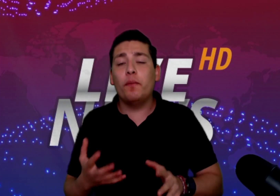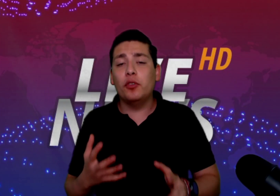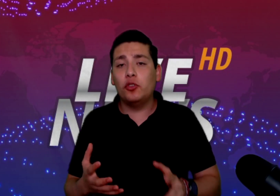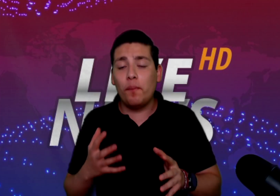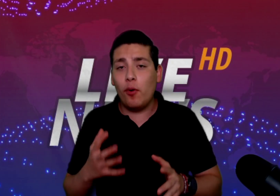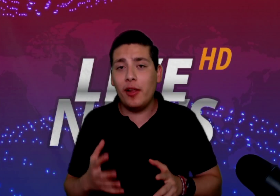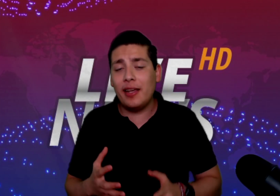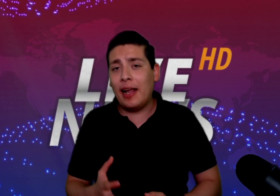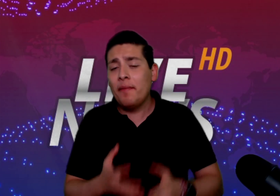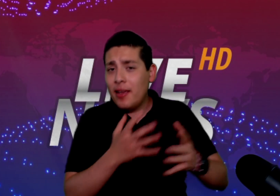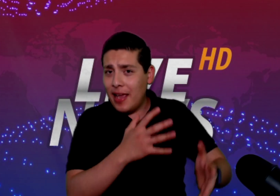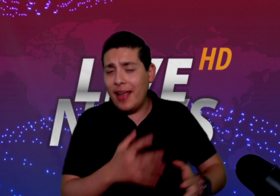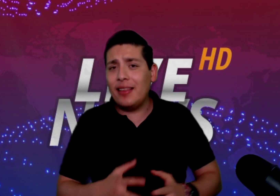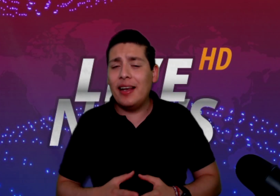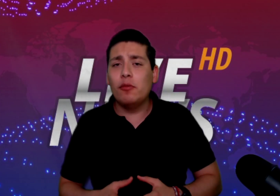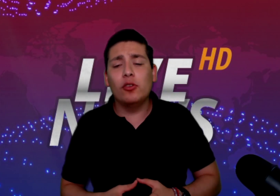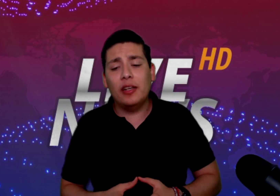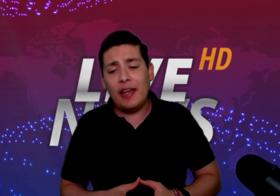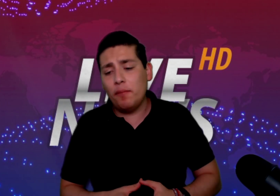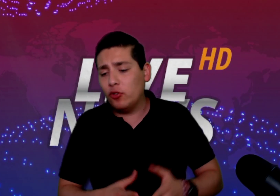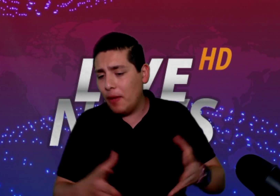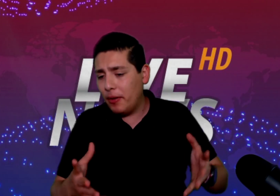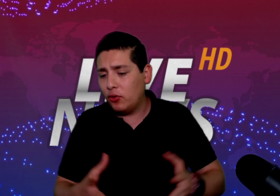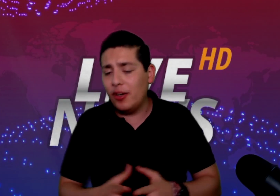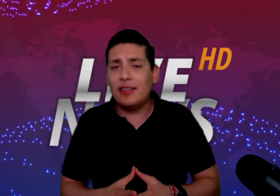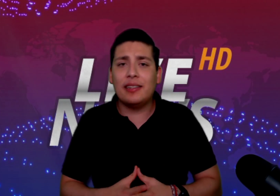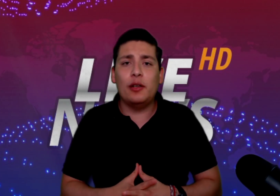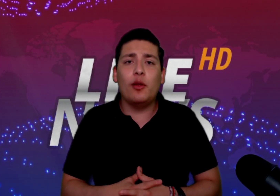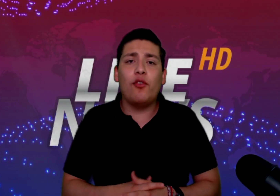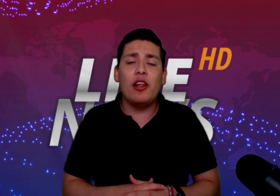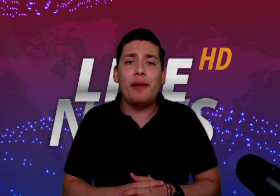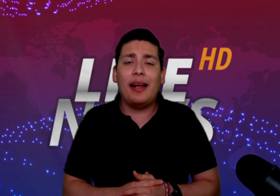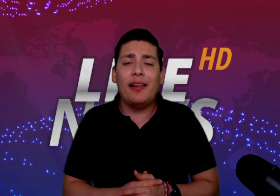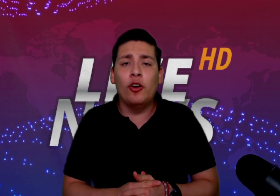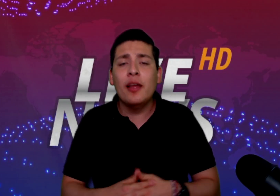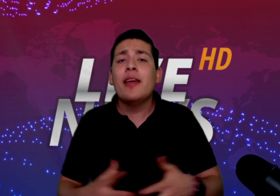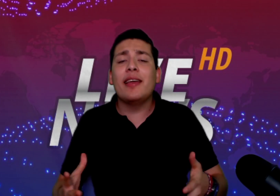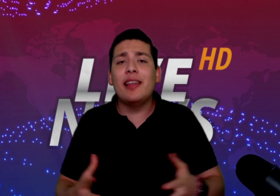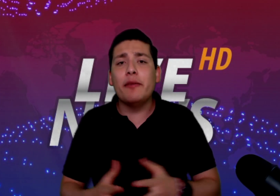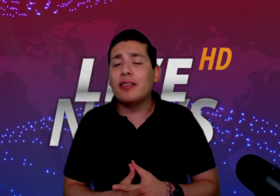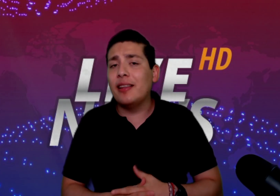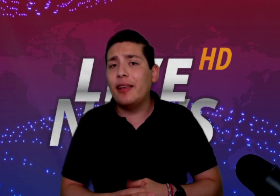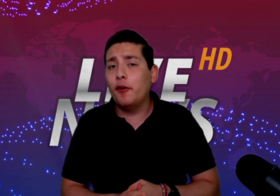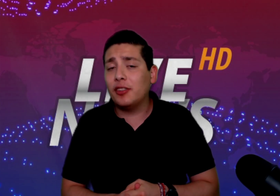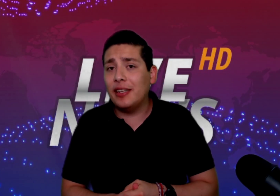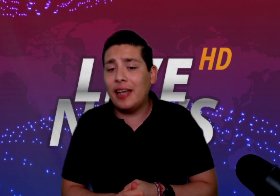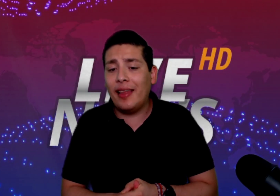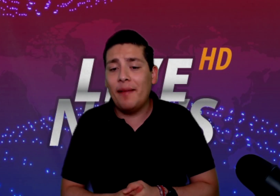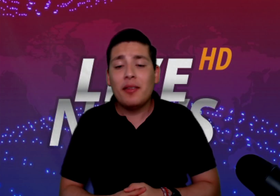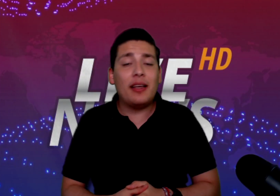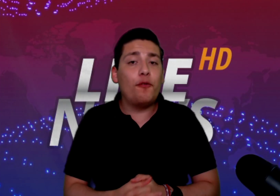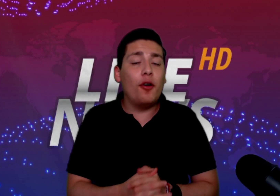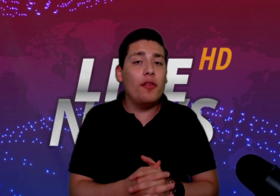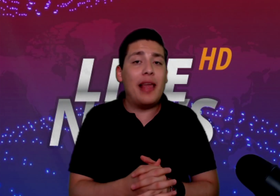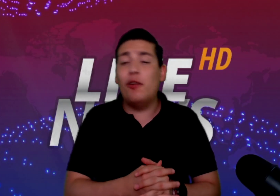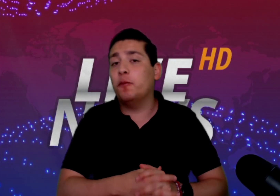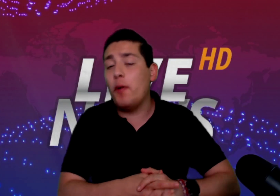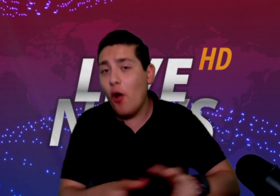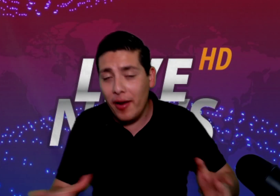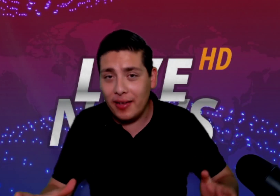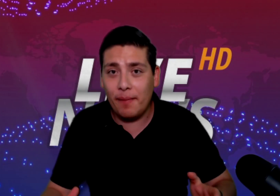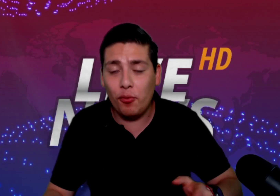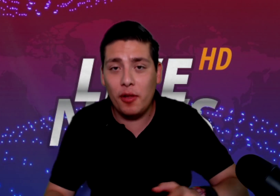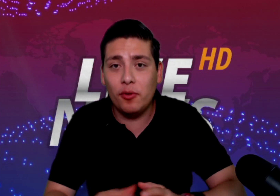una descomposición política, y ahí tenemos los ejemplos. ¿Qué pasó en el sexenio de Felipe Calderón y de Vicente Fox Quesada? Que fueron de